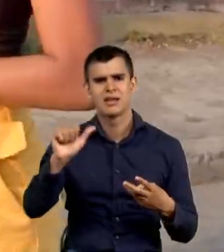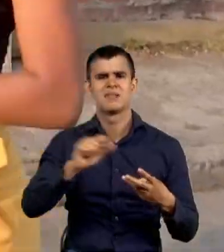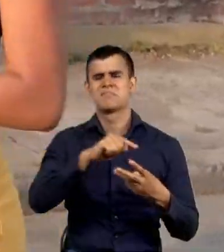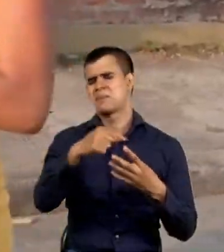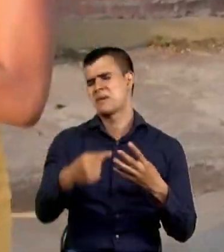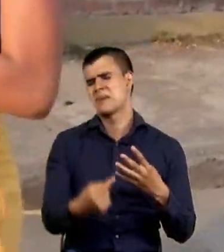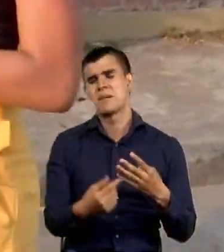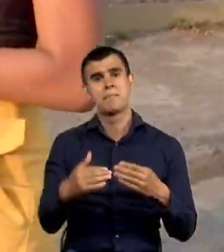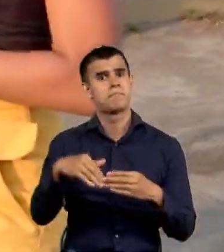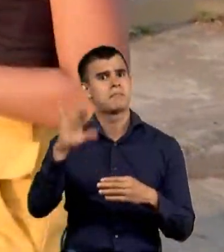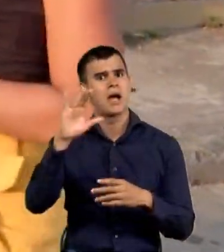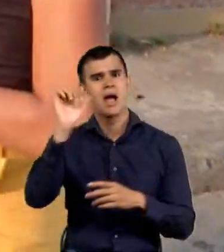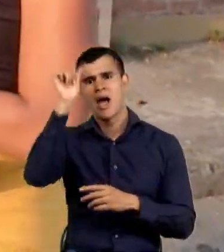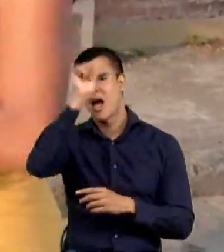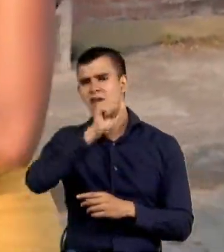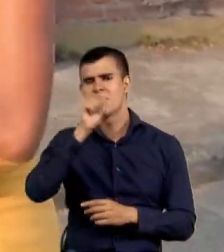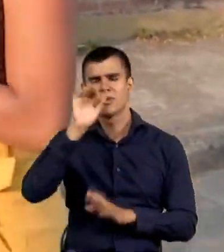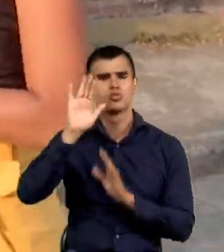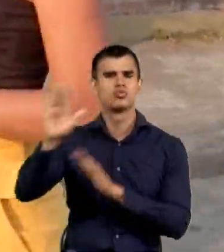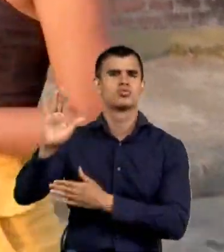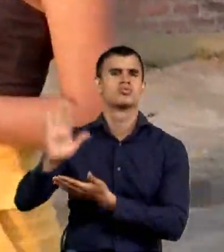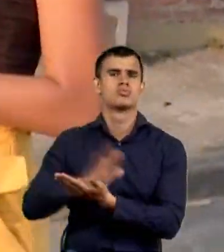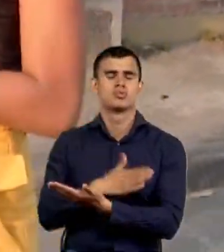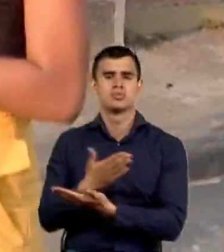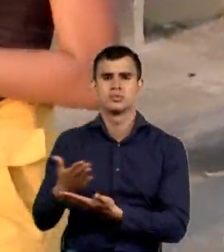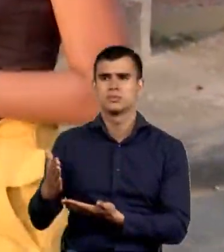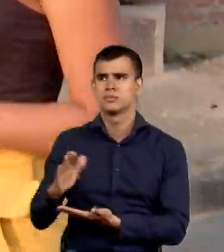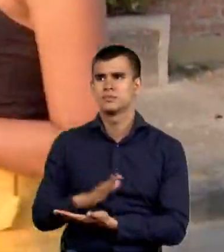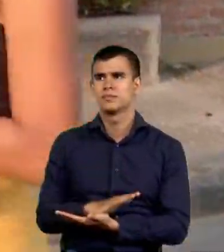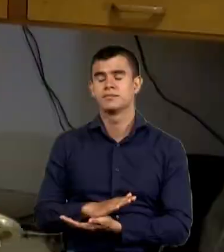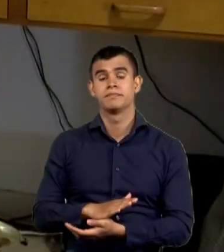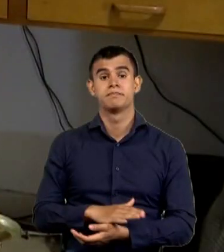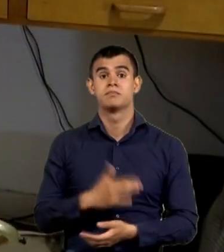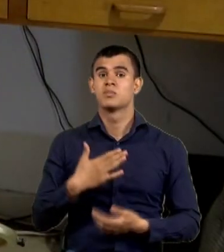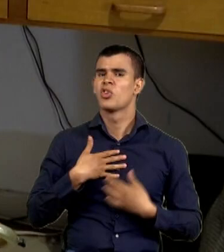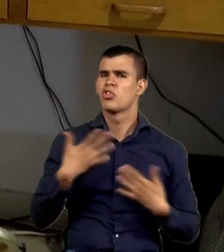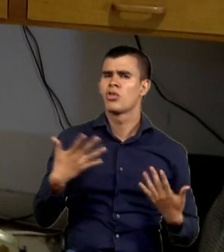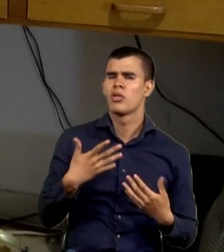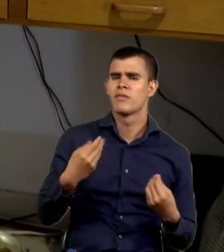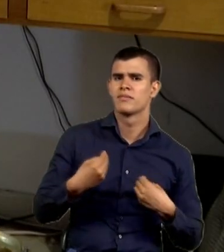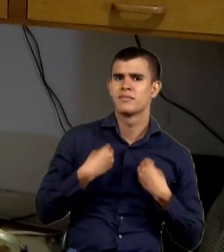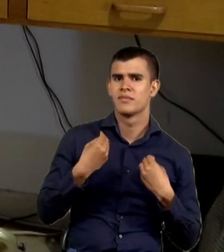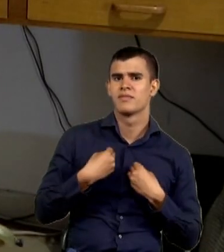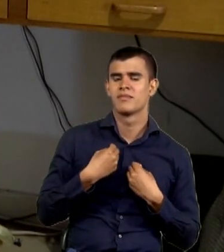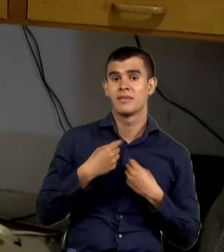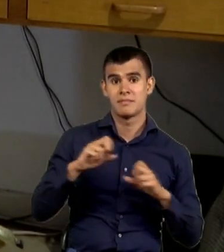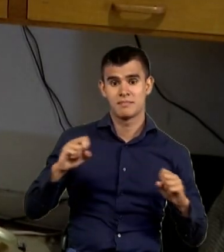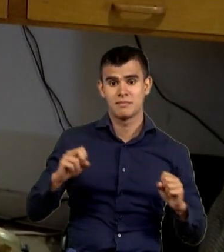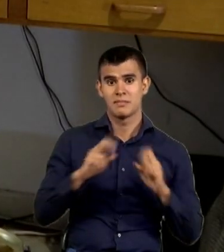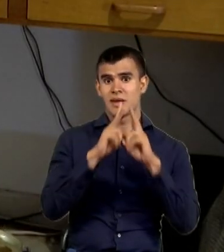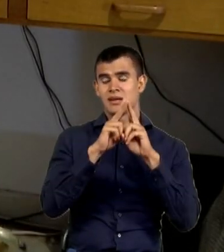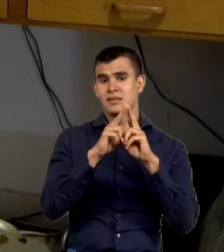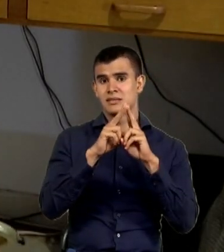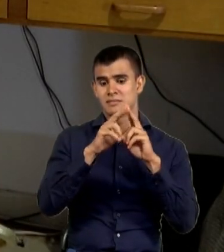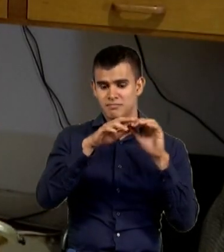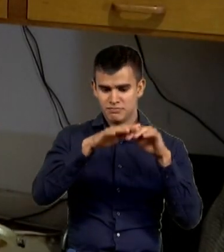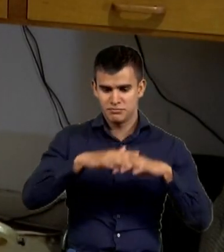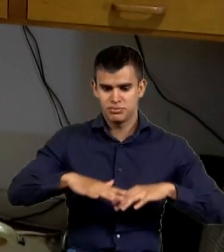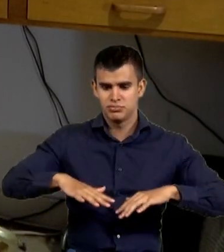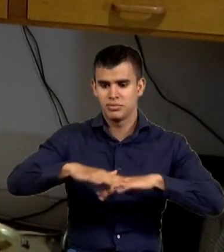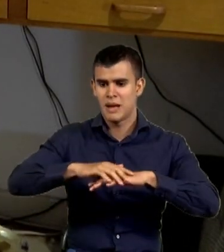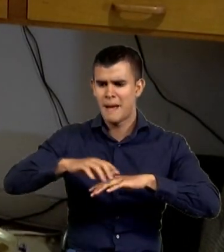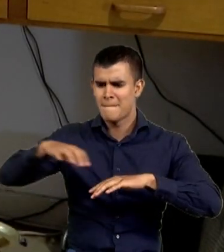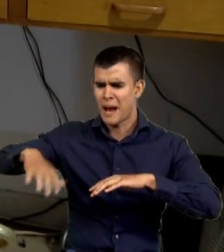ritmos africanos que la cautivaron desde el principio. Yo vivía en París y en las afueras de París